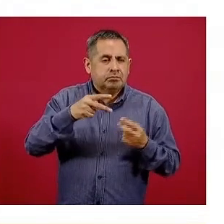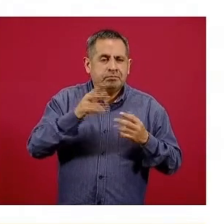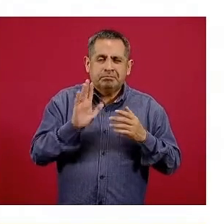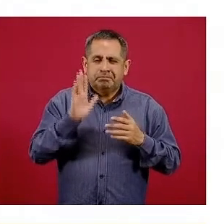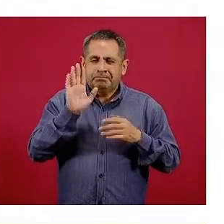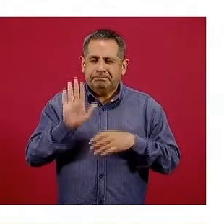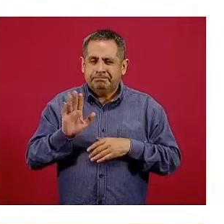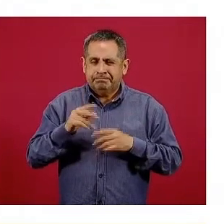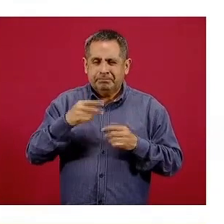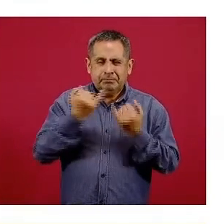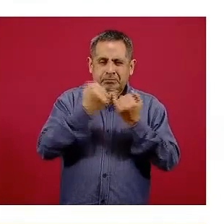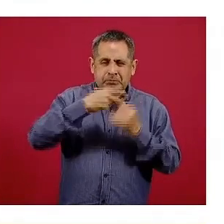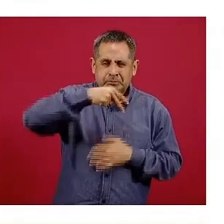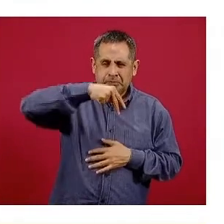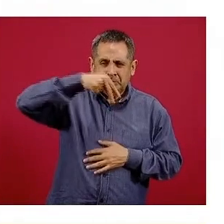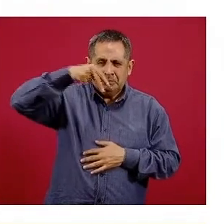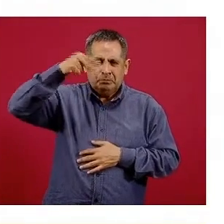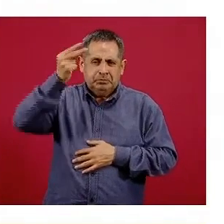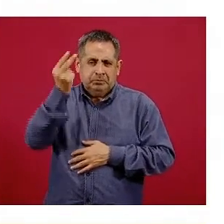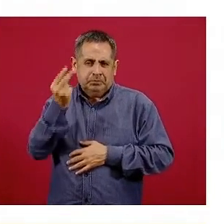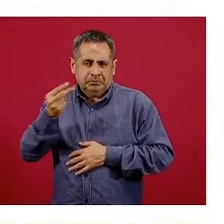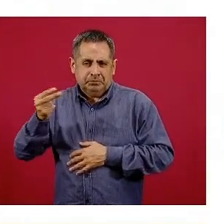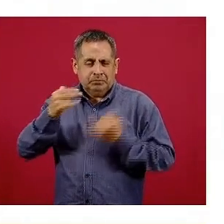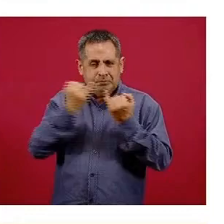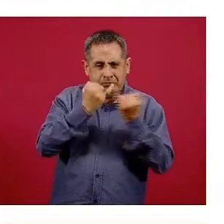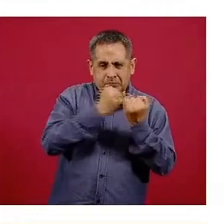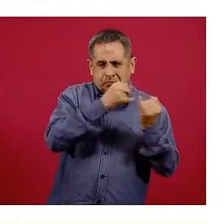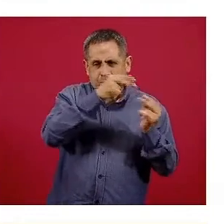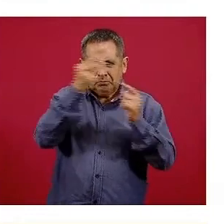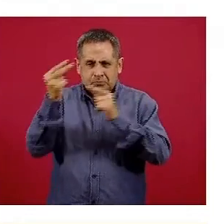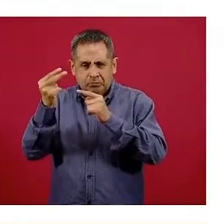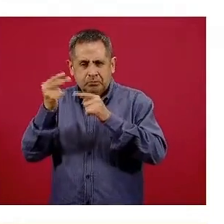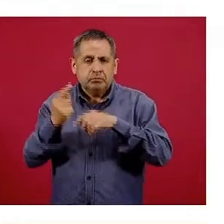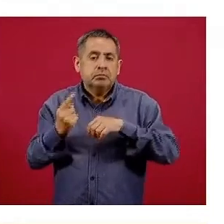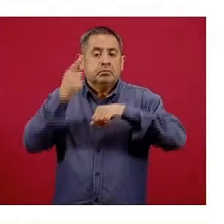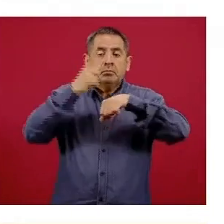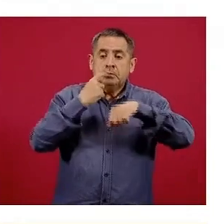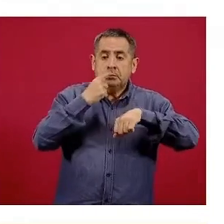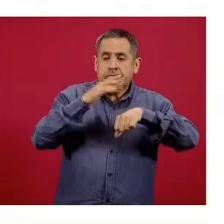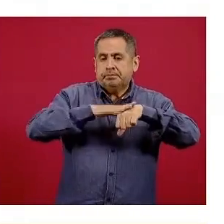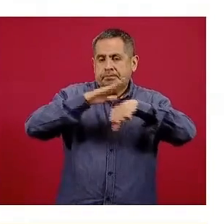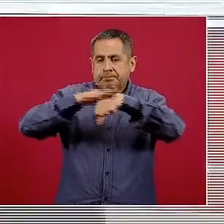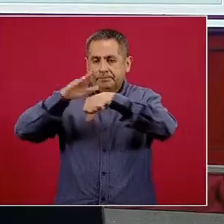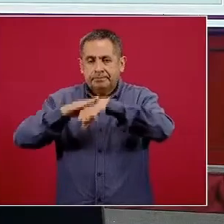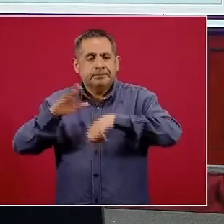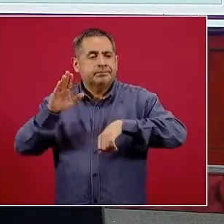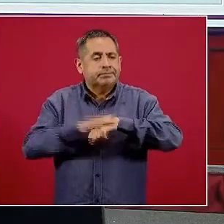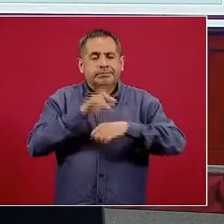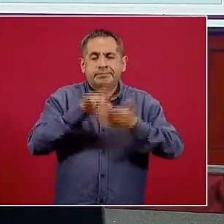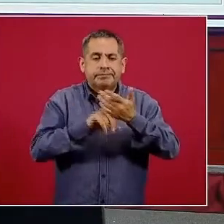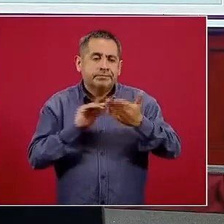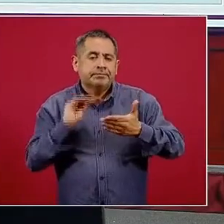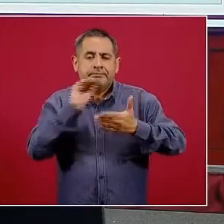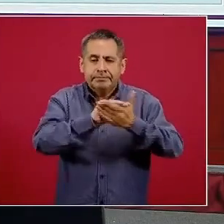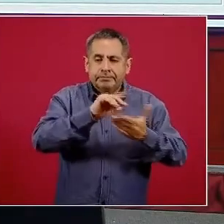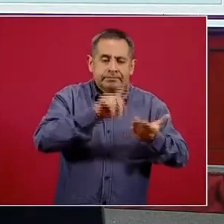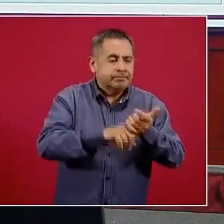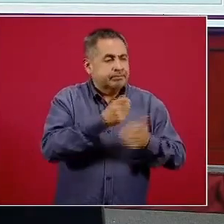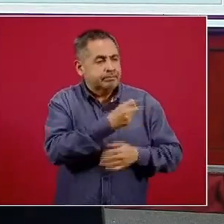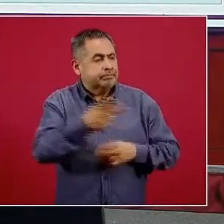espejo, lógicamente que integra más casos, porque al incorporar más cantidad